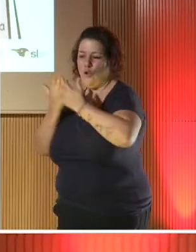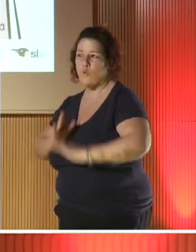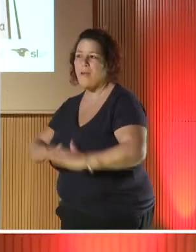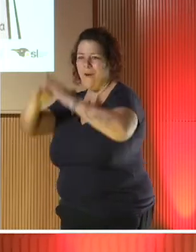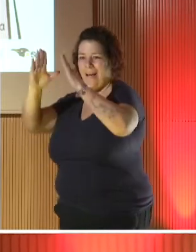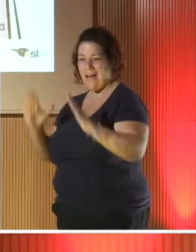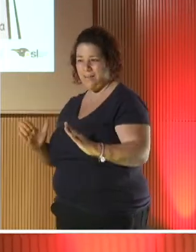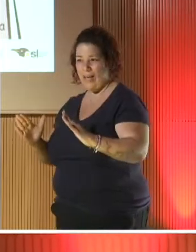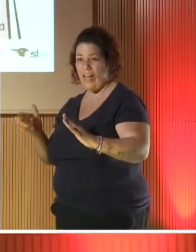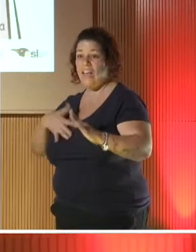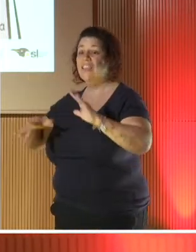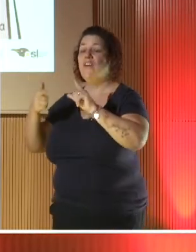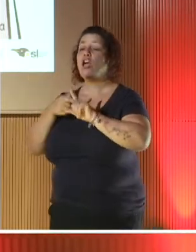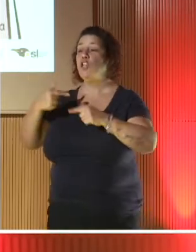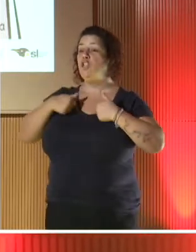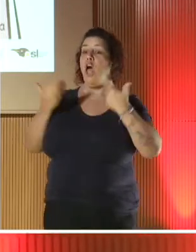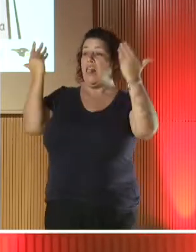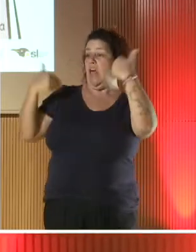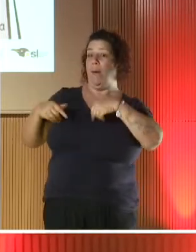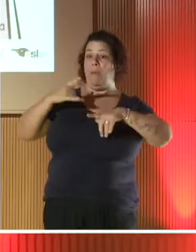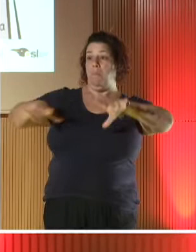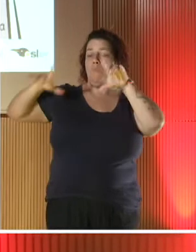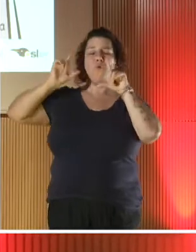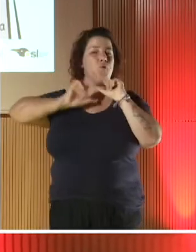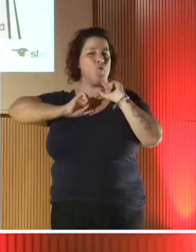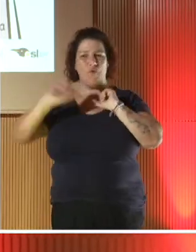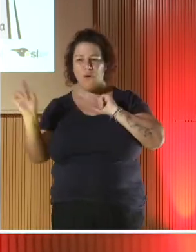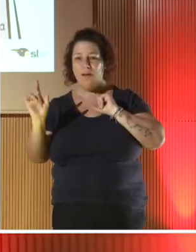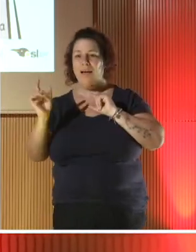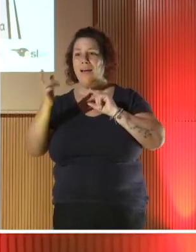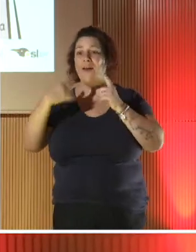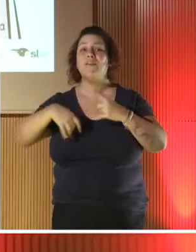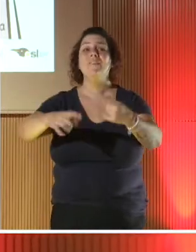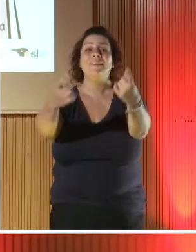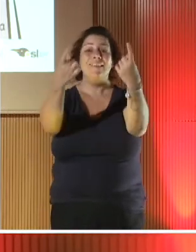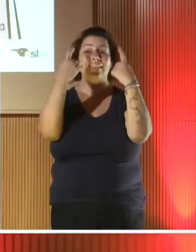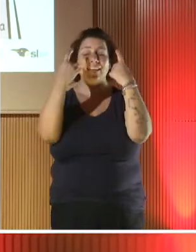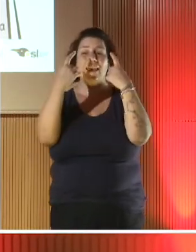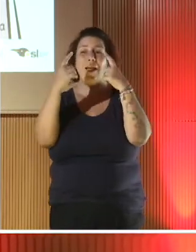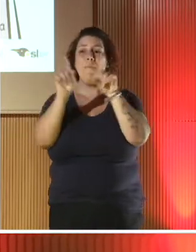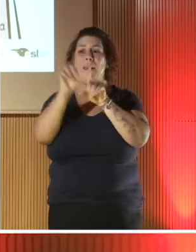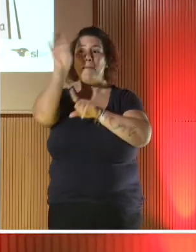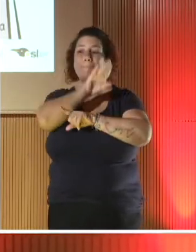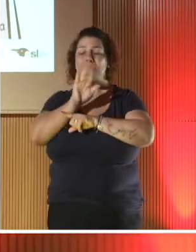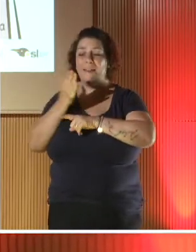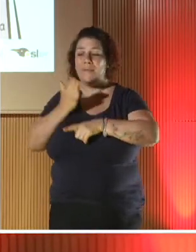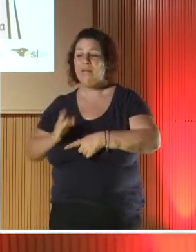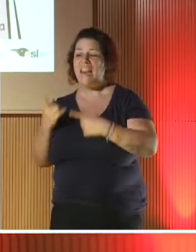Y no es que nosotros seamos los terapeutas del niño, ni mucho menos, insisto, es que nos enseñan a ser los padres que necesitamos